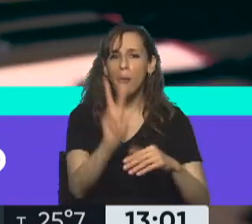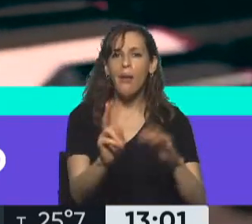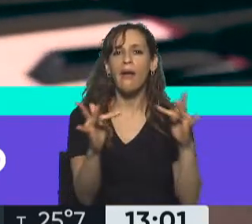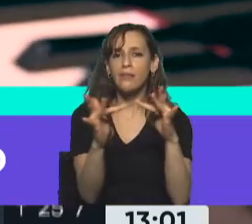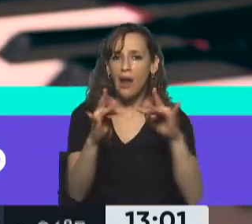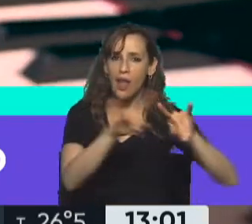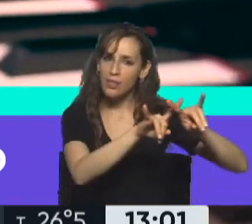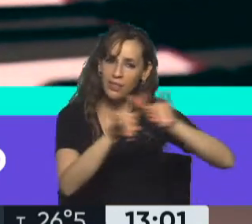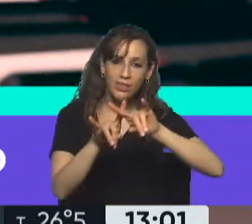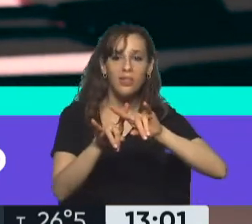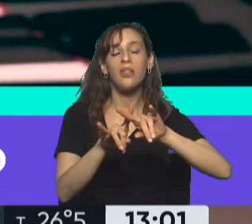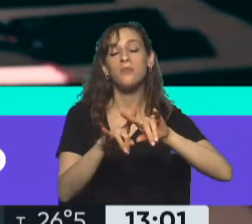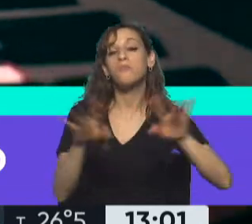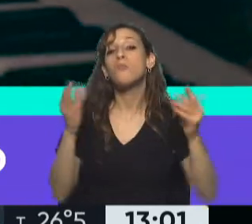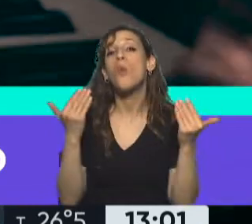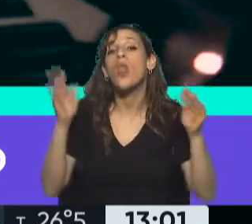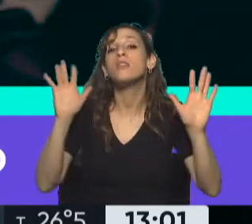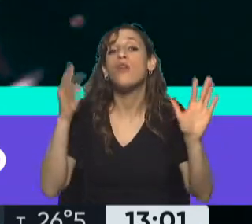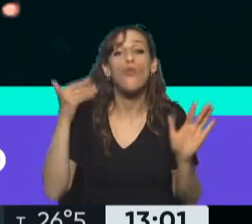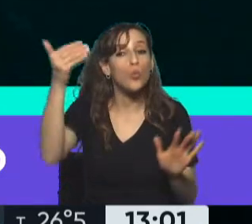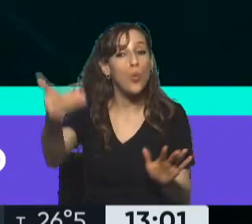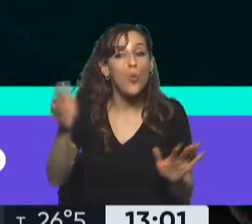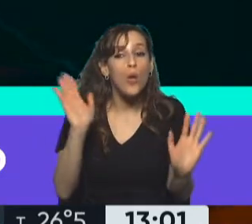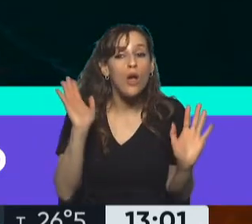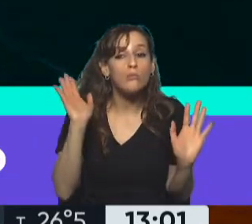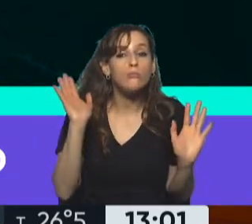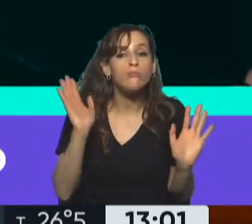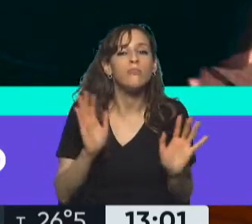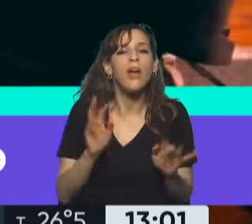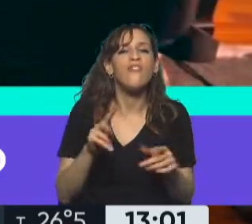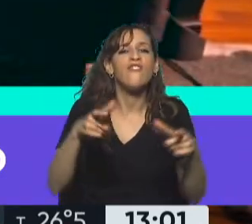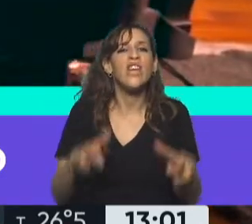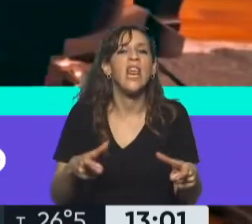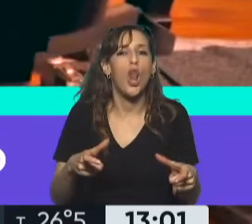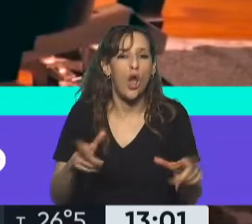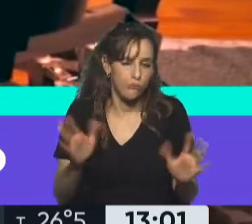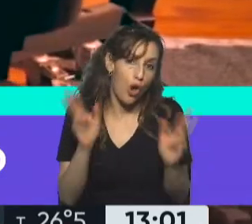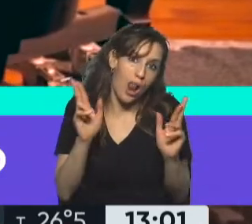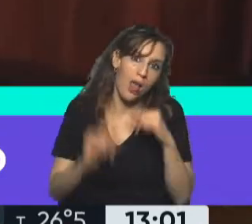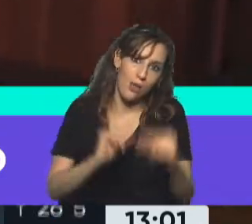sabe si no pinta, yo creo que lo merece, una edición en vinilo también. Pero bueno, vamos de a poco.